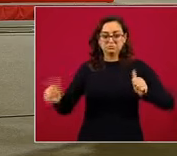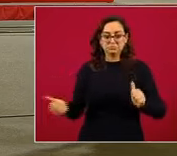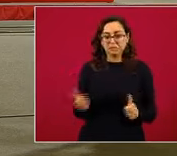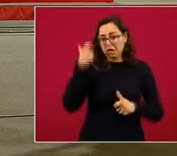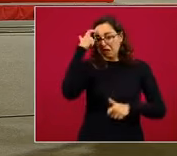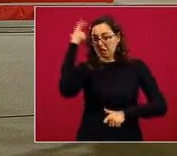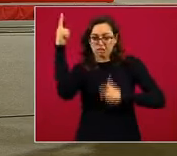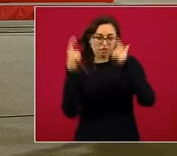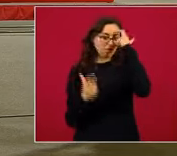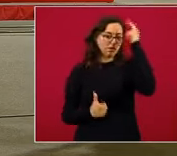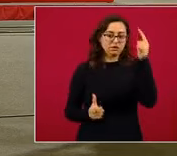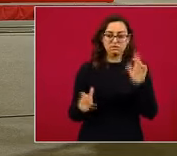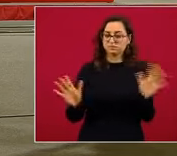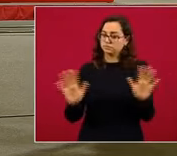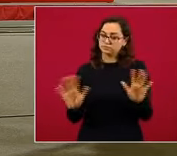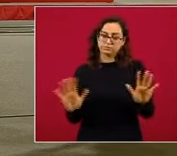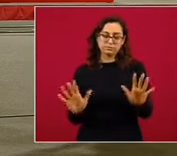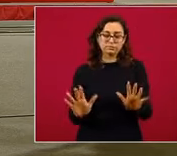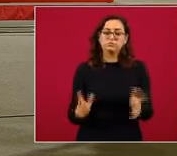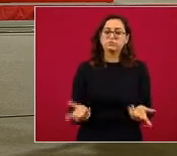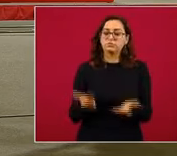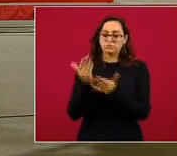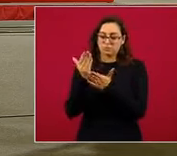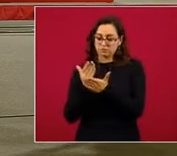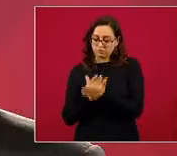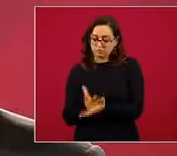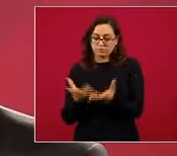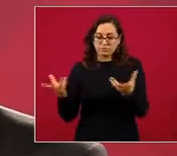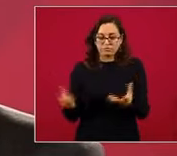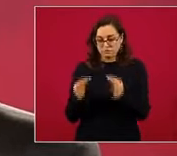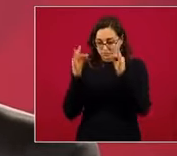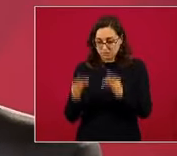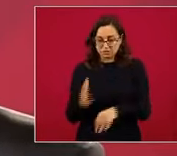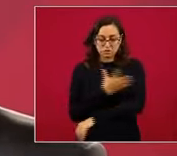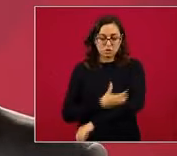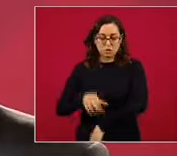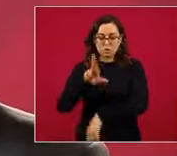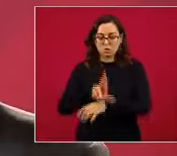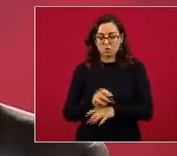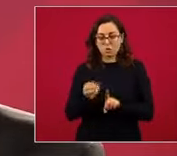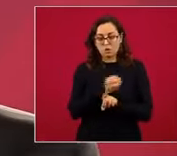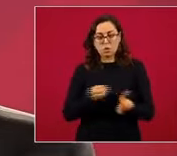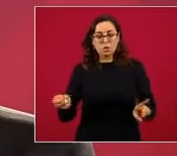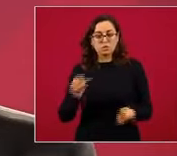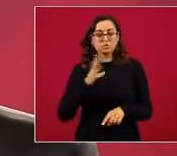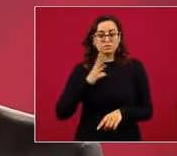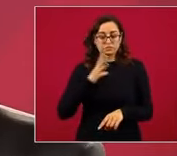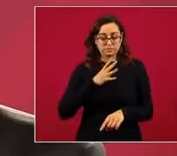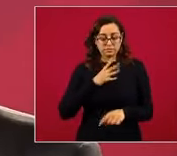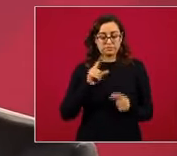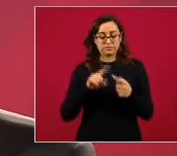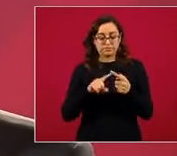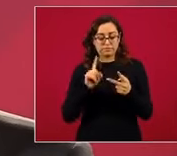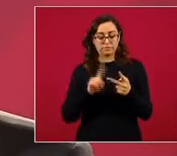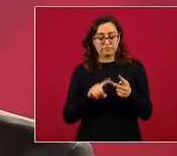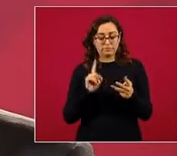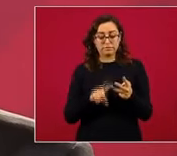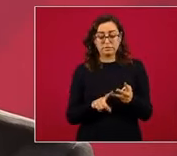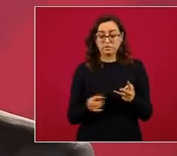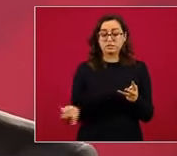Las políticas públicas están definidas cómo se coordinan y para eso es. El jueves, la secretaria